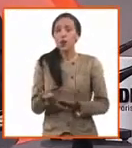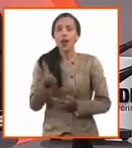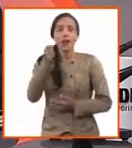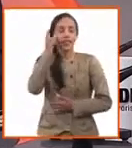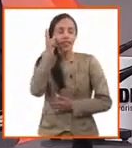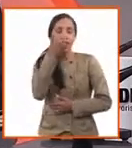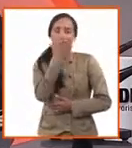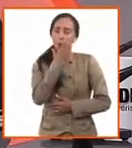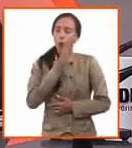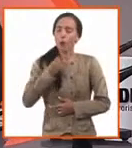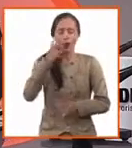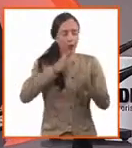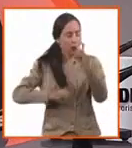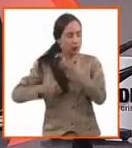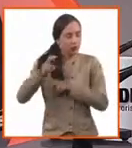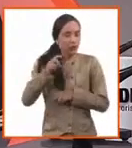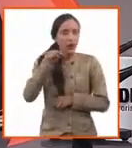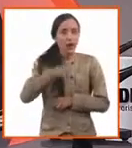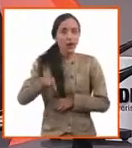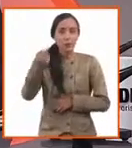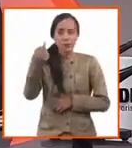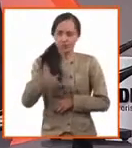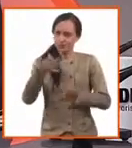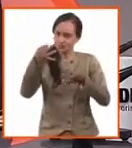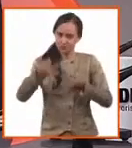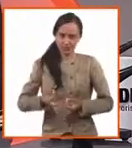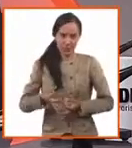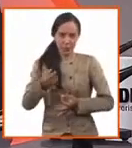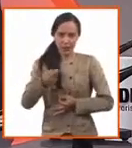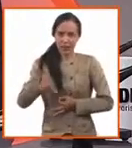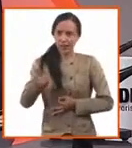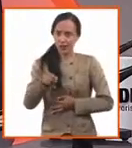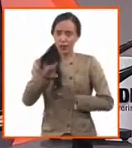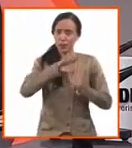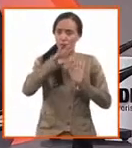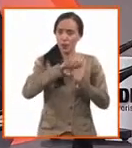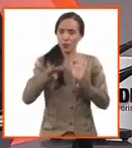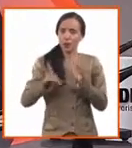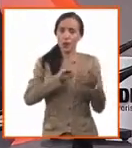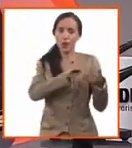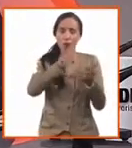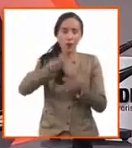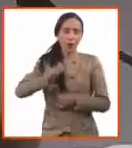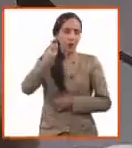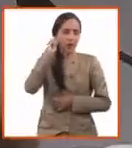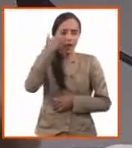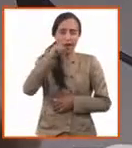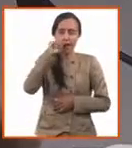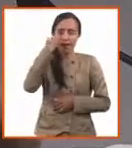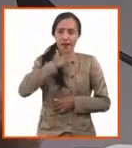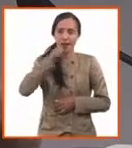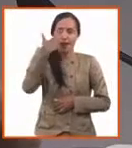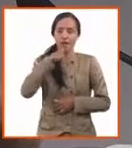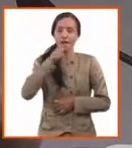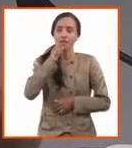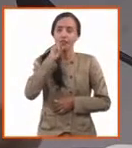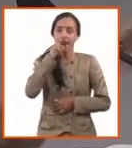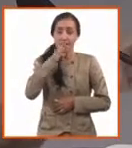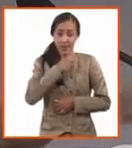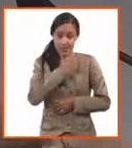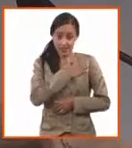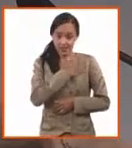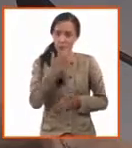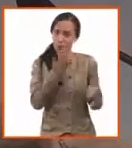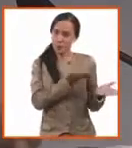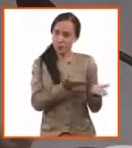investigadores y aquí me está acompañando como siempre en estas emisiones mi compañera paredes guerrero aquí le doy la bienvenida en esta misión